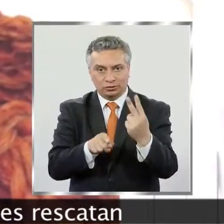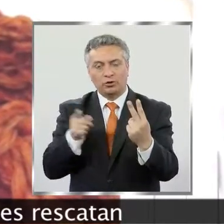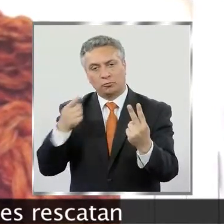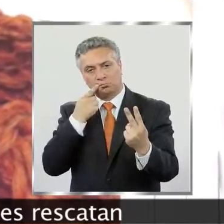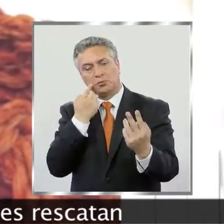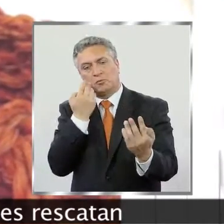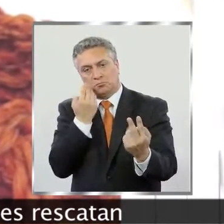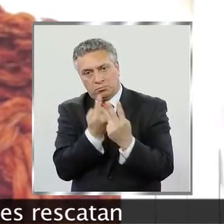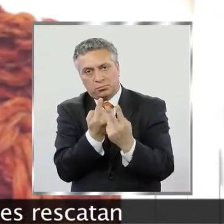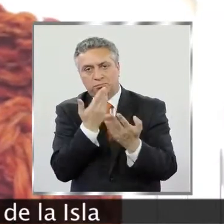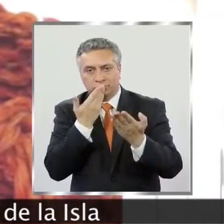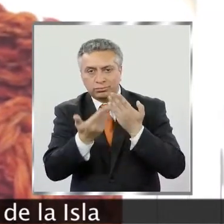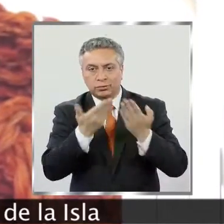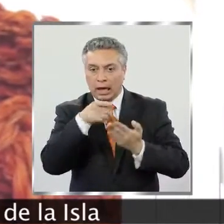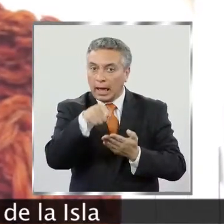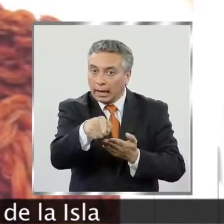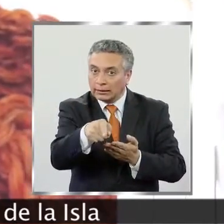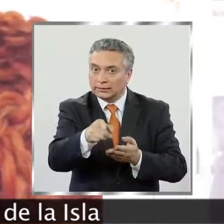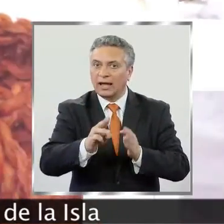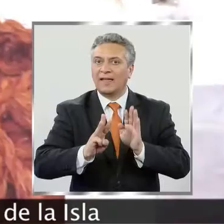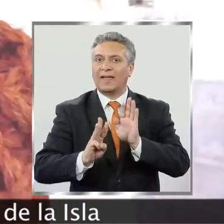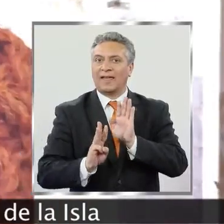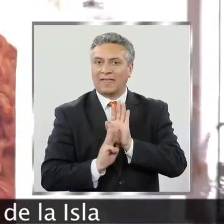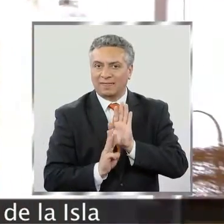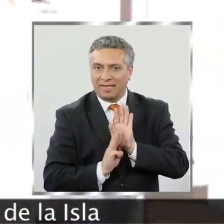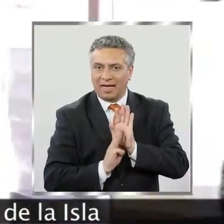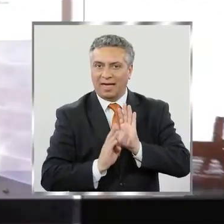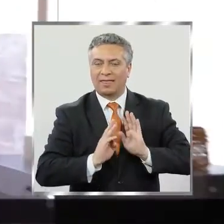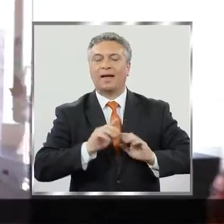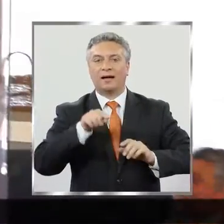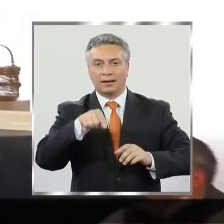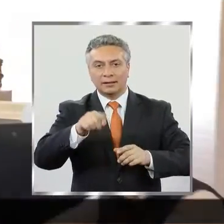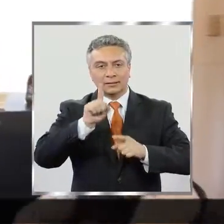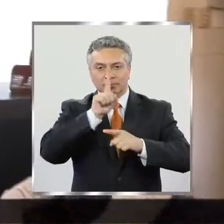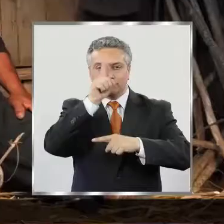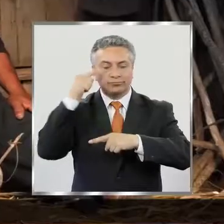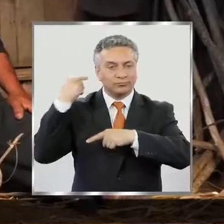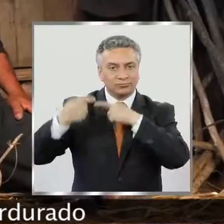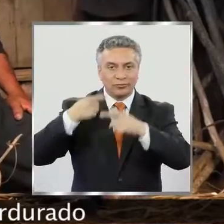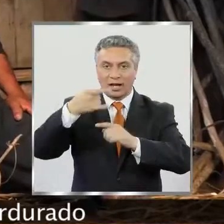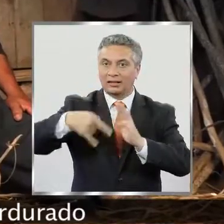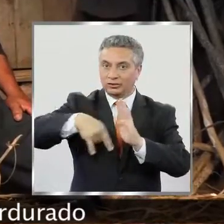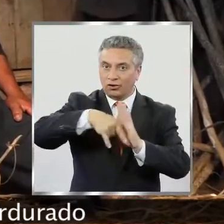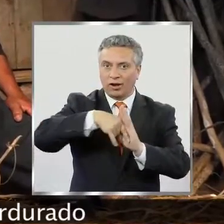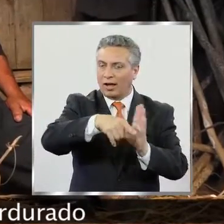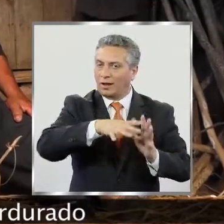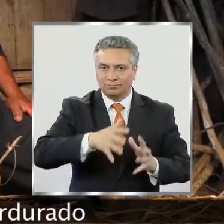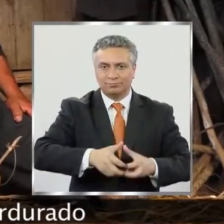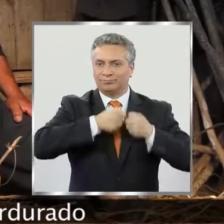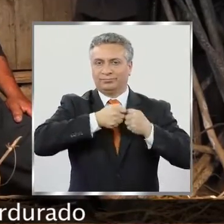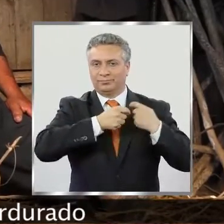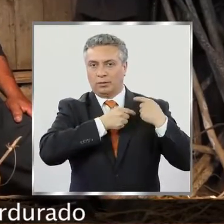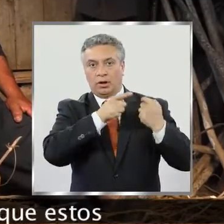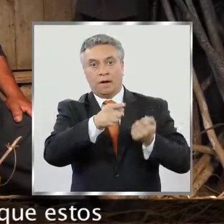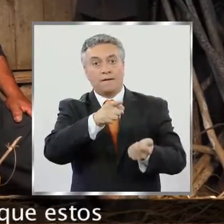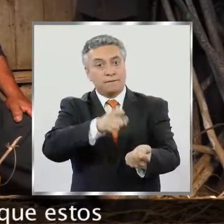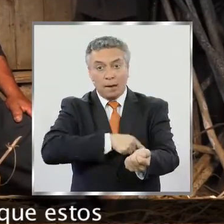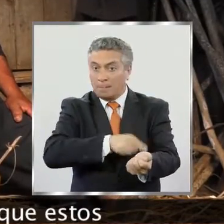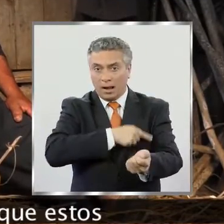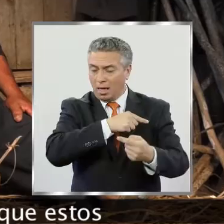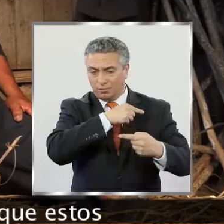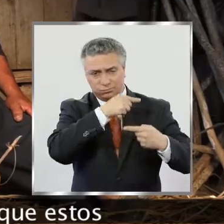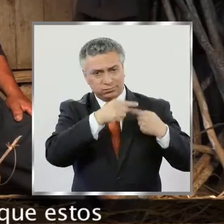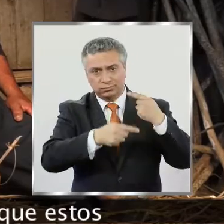Marilicán, quienes rescatan la identidad y tradiciones de la isla de Chiloé. Oficio familiar que ha perdurado